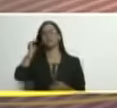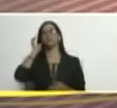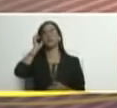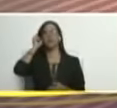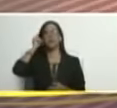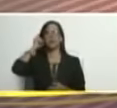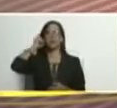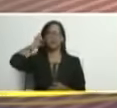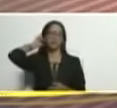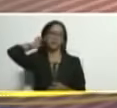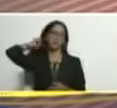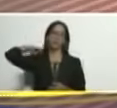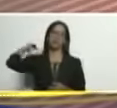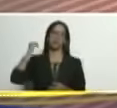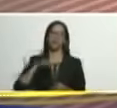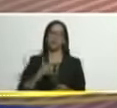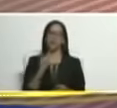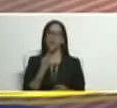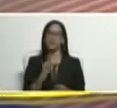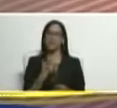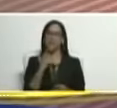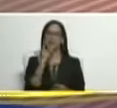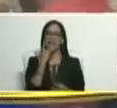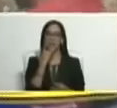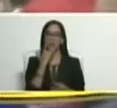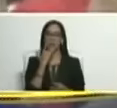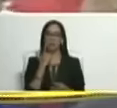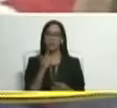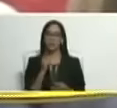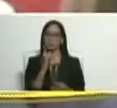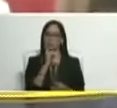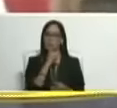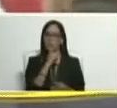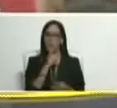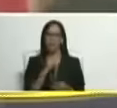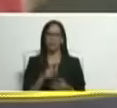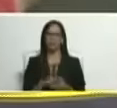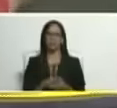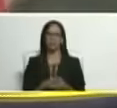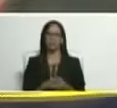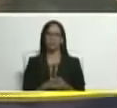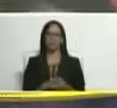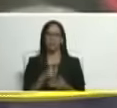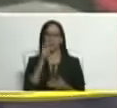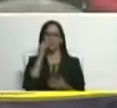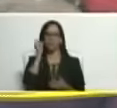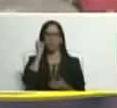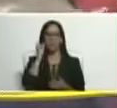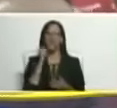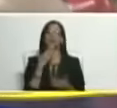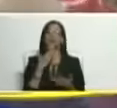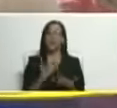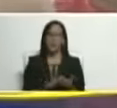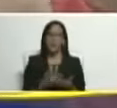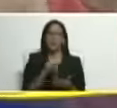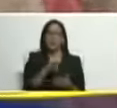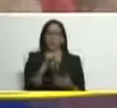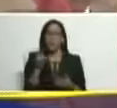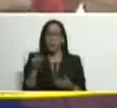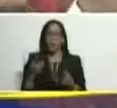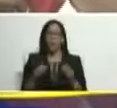puedo decir héroes anónimos, heroínas anónimas, gracias a muchos de